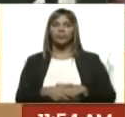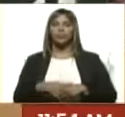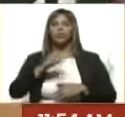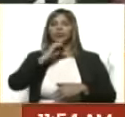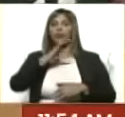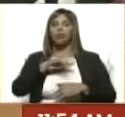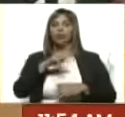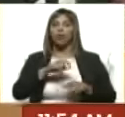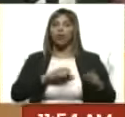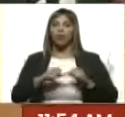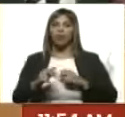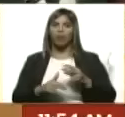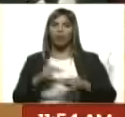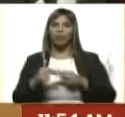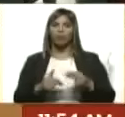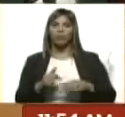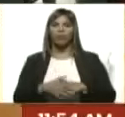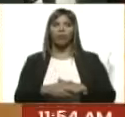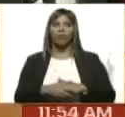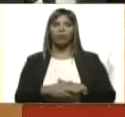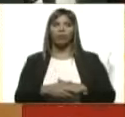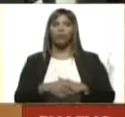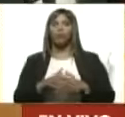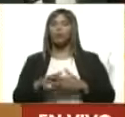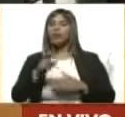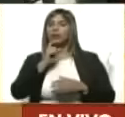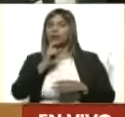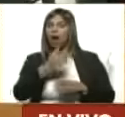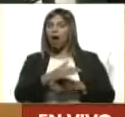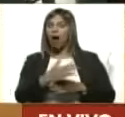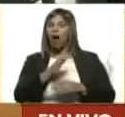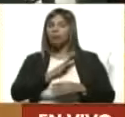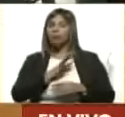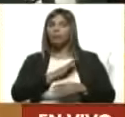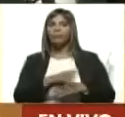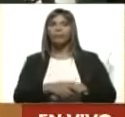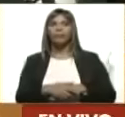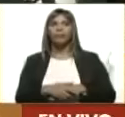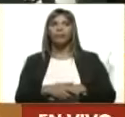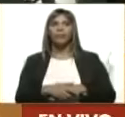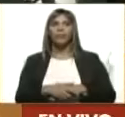histórica de los movimientos revolucionarios sobre de quién son las calles.